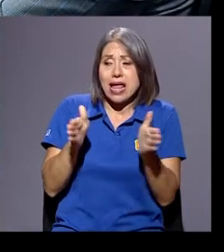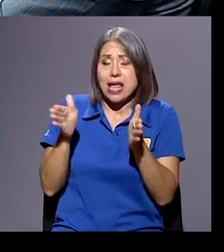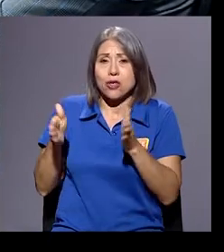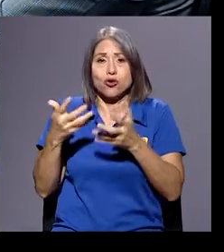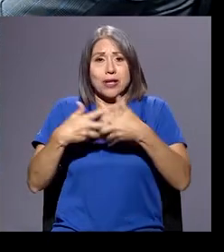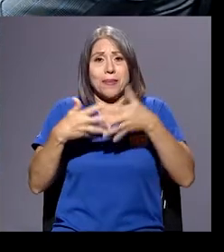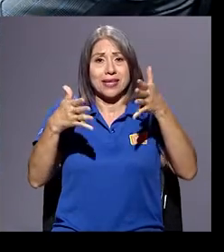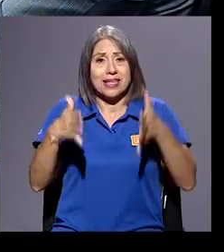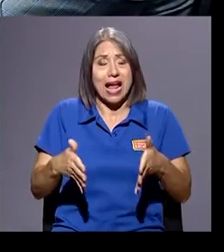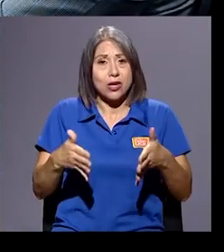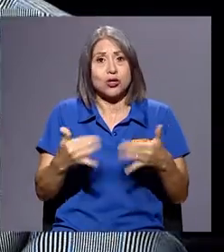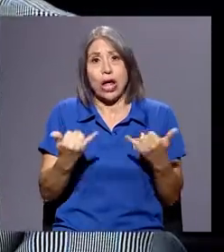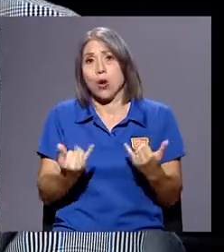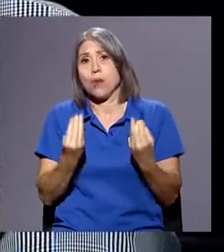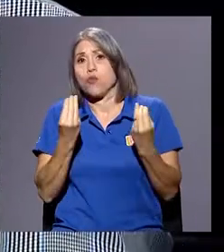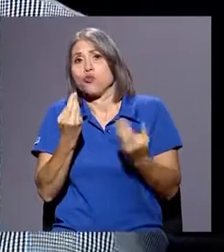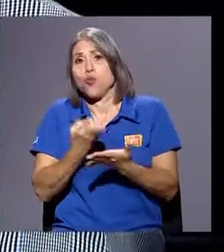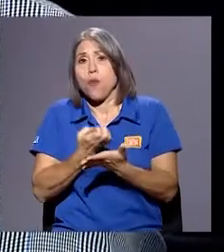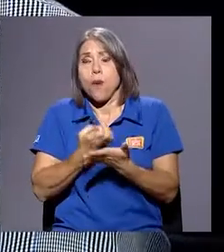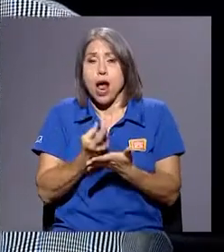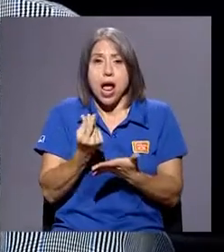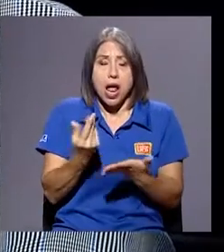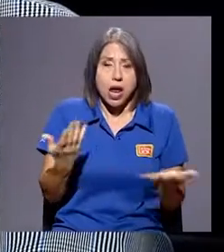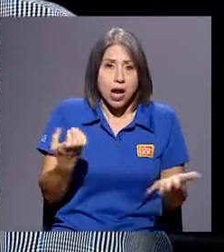que sí la están pasando muy mal? Sí.